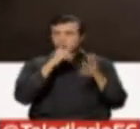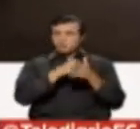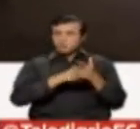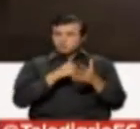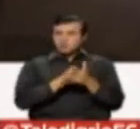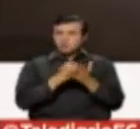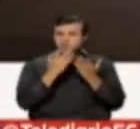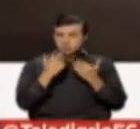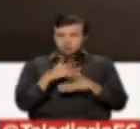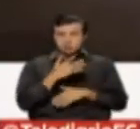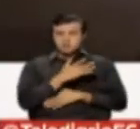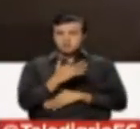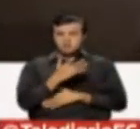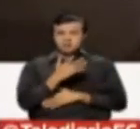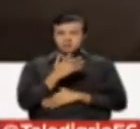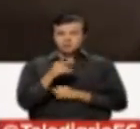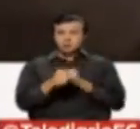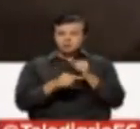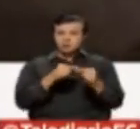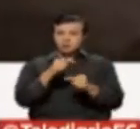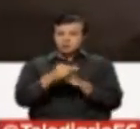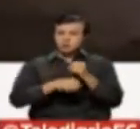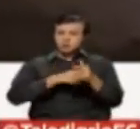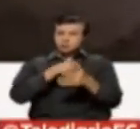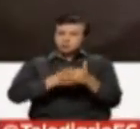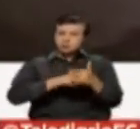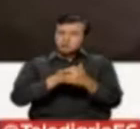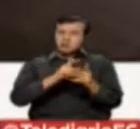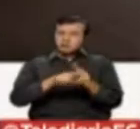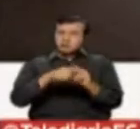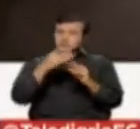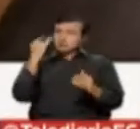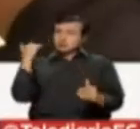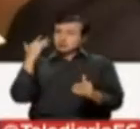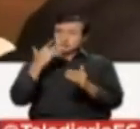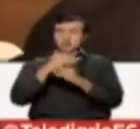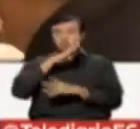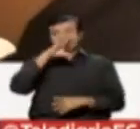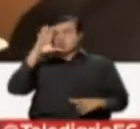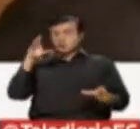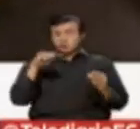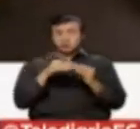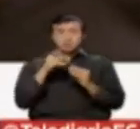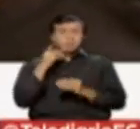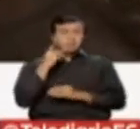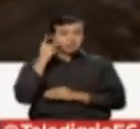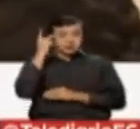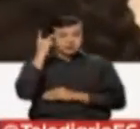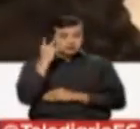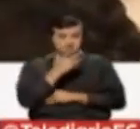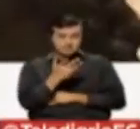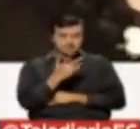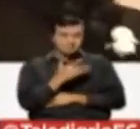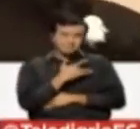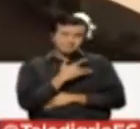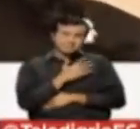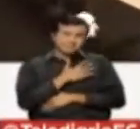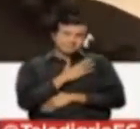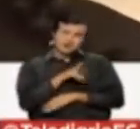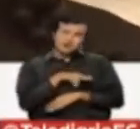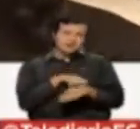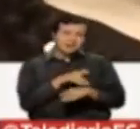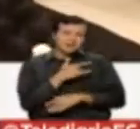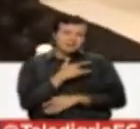pero hemos ido superando no al comienzo creo que es para todos los padres normal que tengamos el